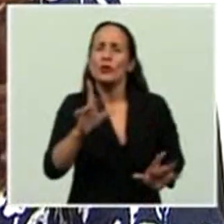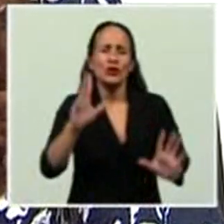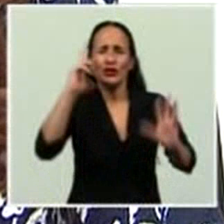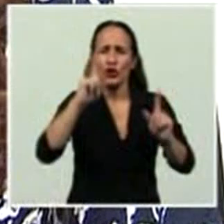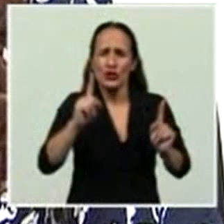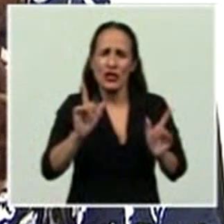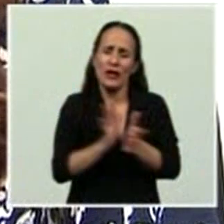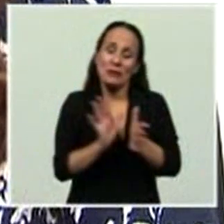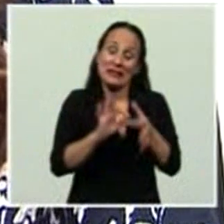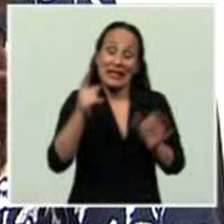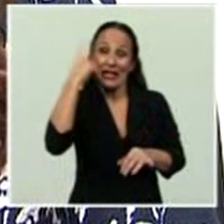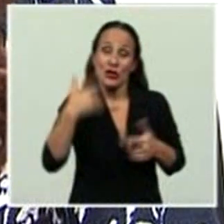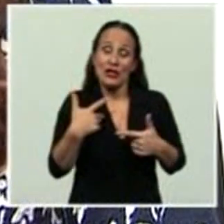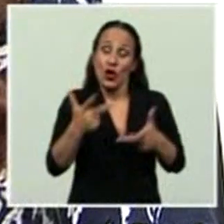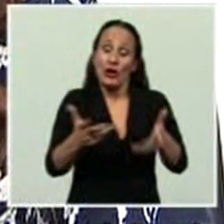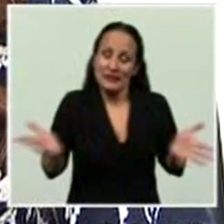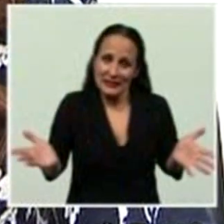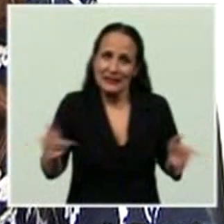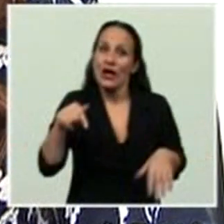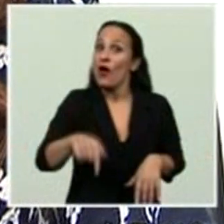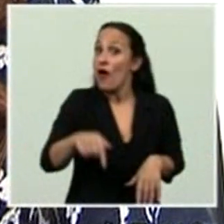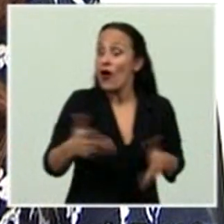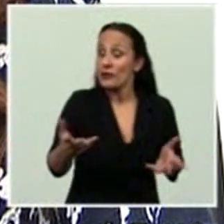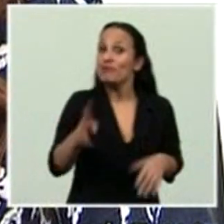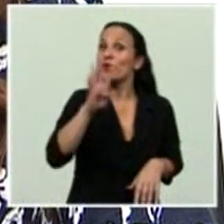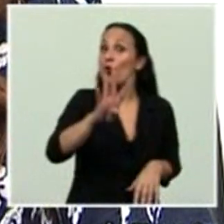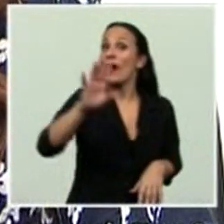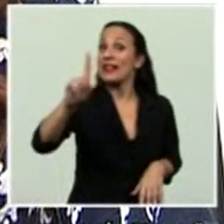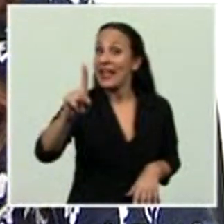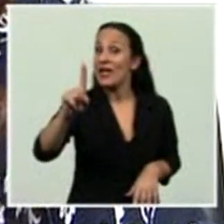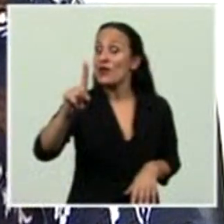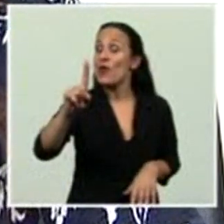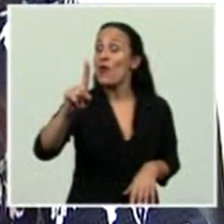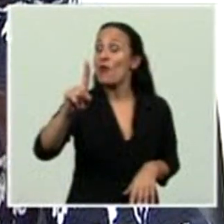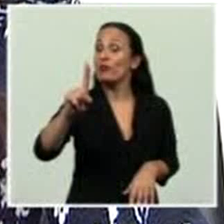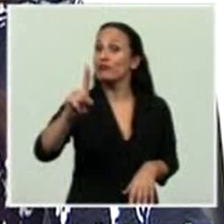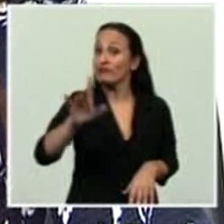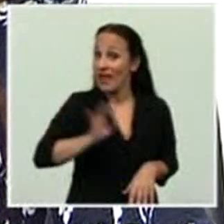enoje porque utilice la cadena nacional por esto hoy se cumplen 41 años